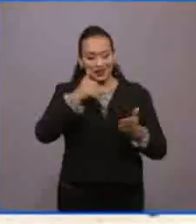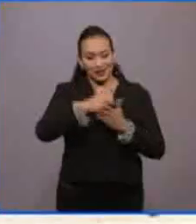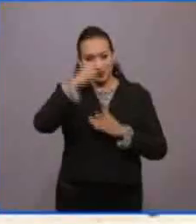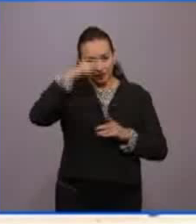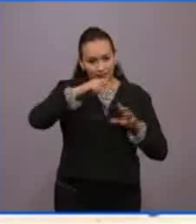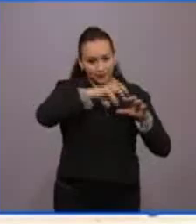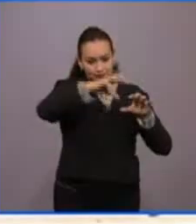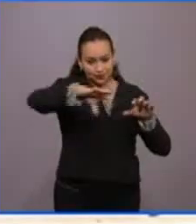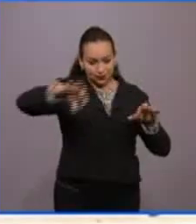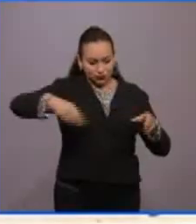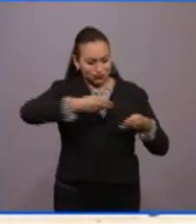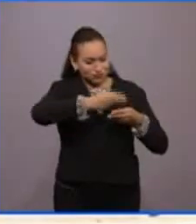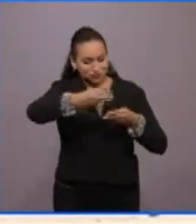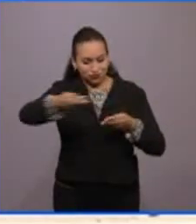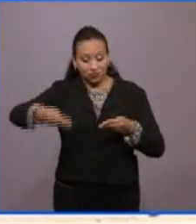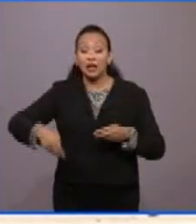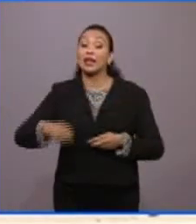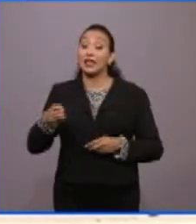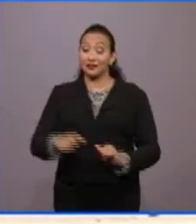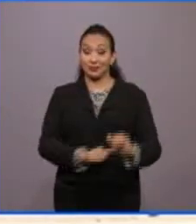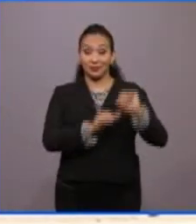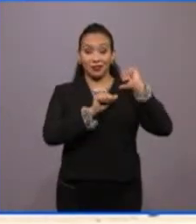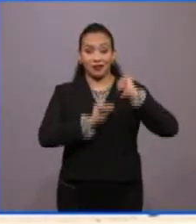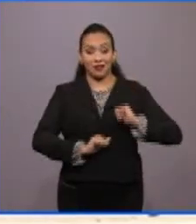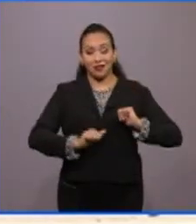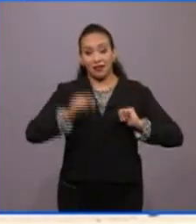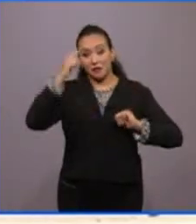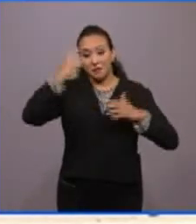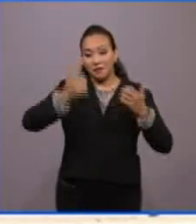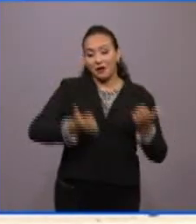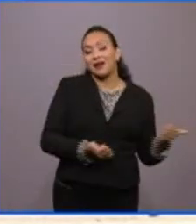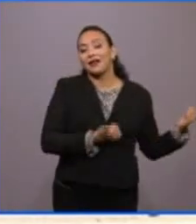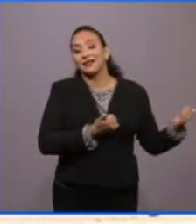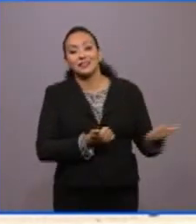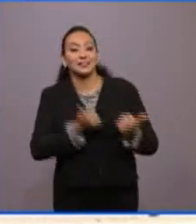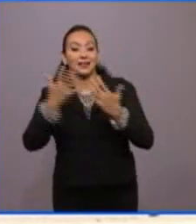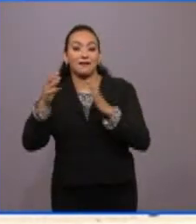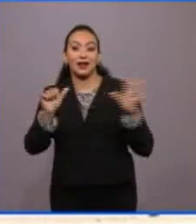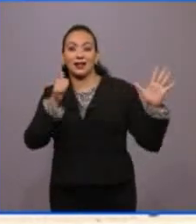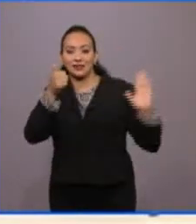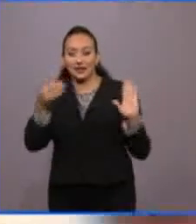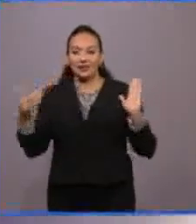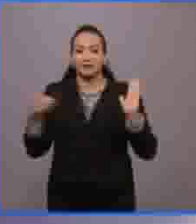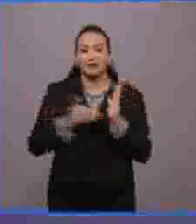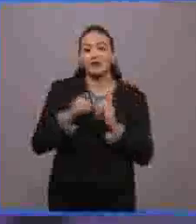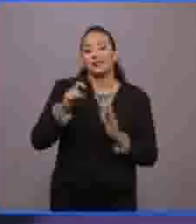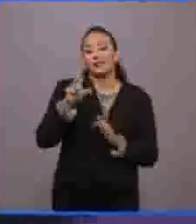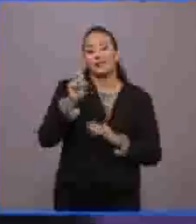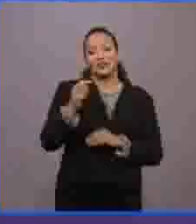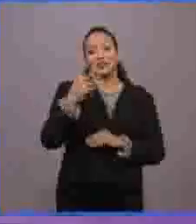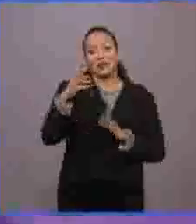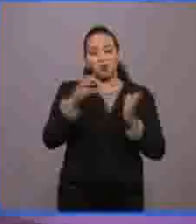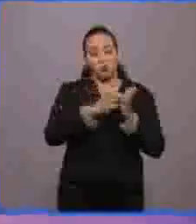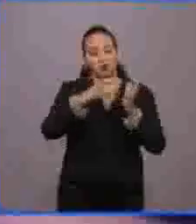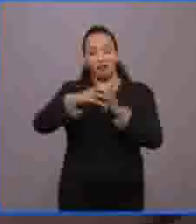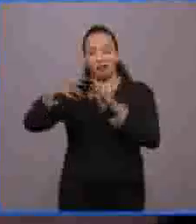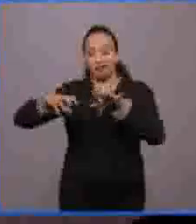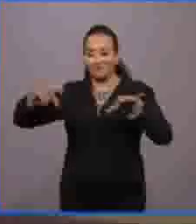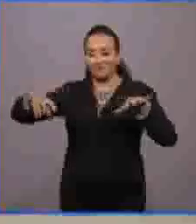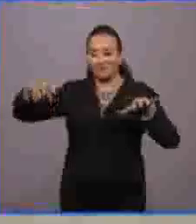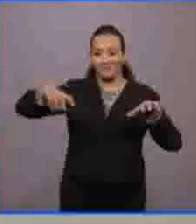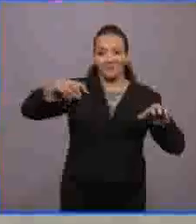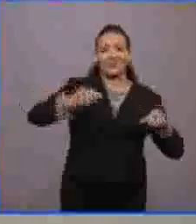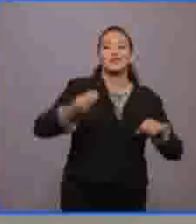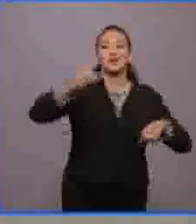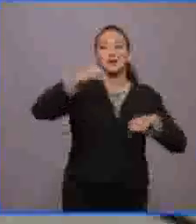de México, que a su vez serán las encargadas de hacerlos llegar a las casi 6.134 casillas que se instalarán